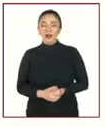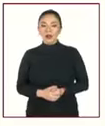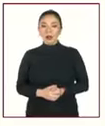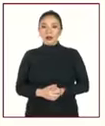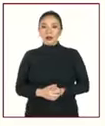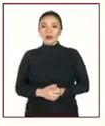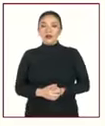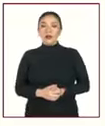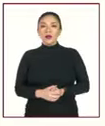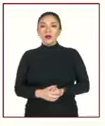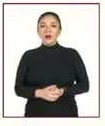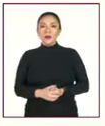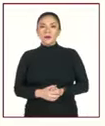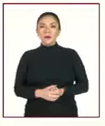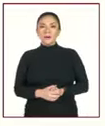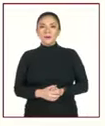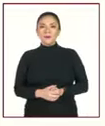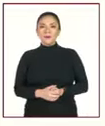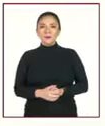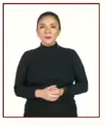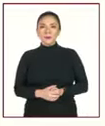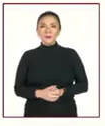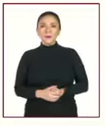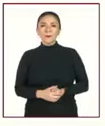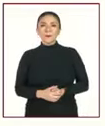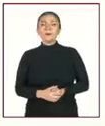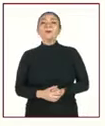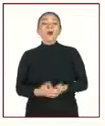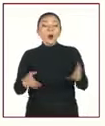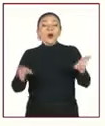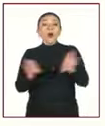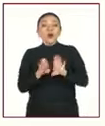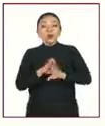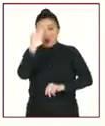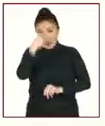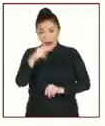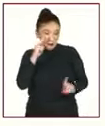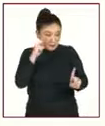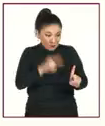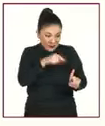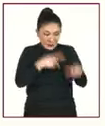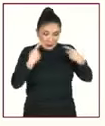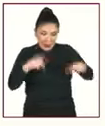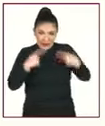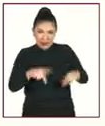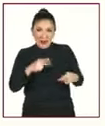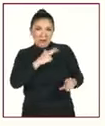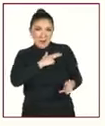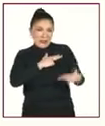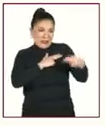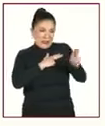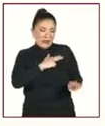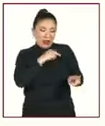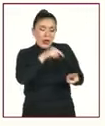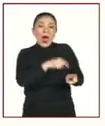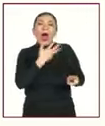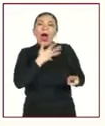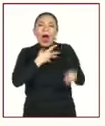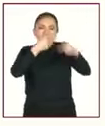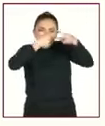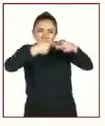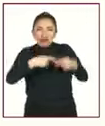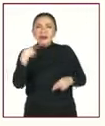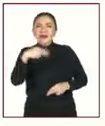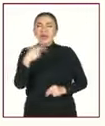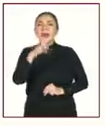Bueno, como ya mencionamos, para valorar a un paciente existe una escala que se llama escala de